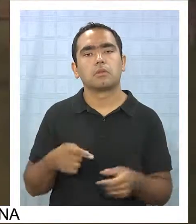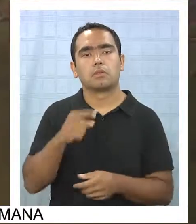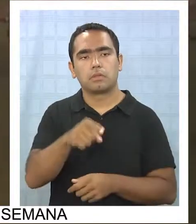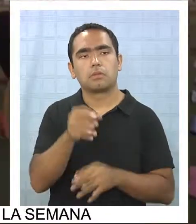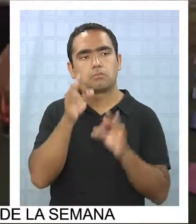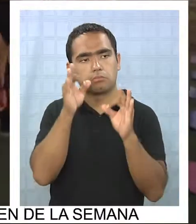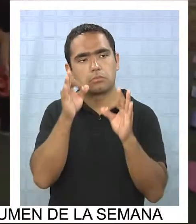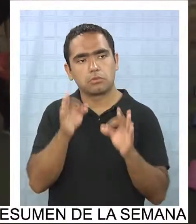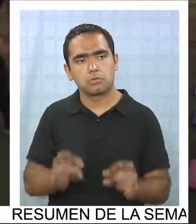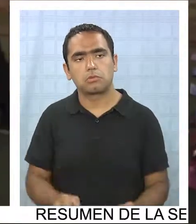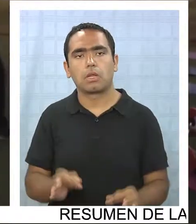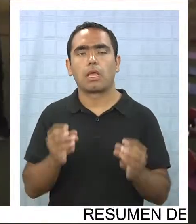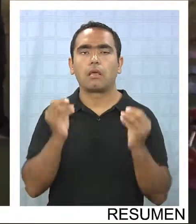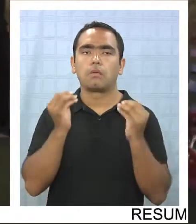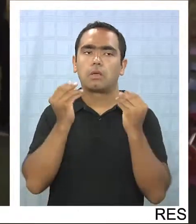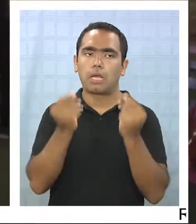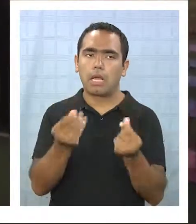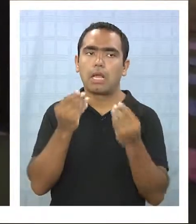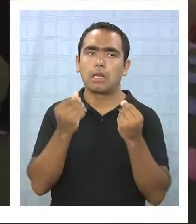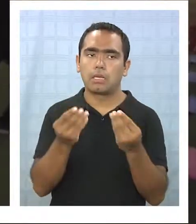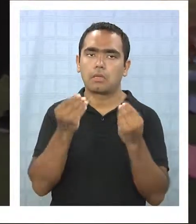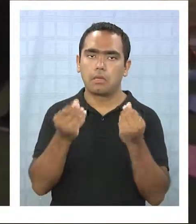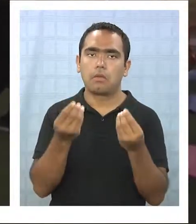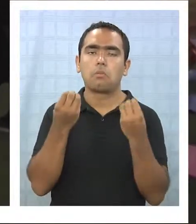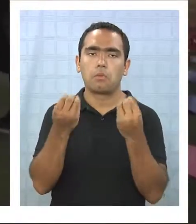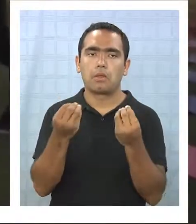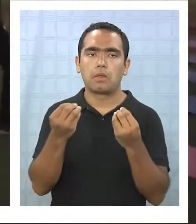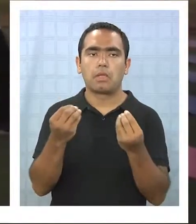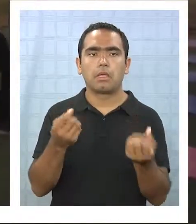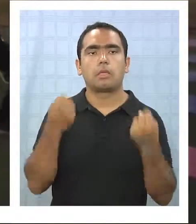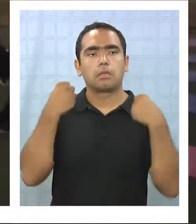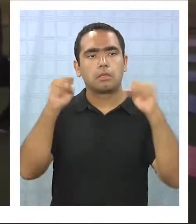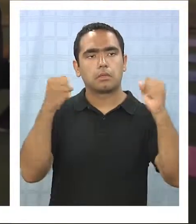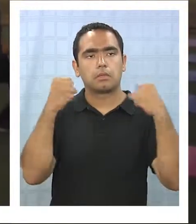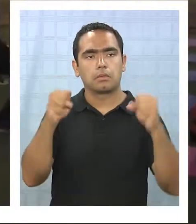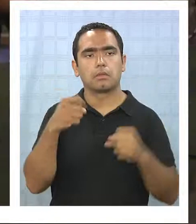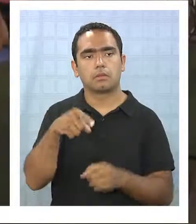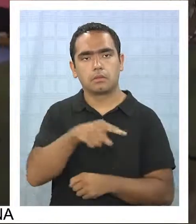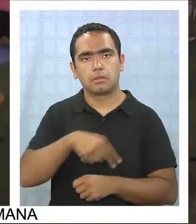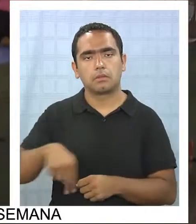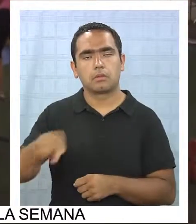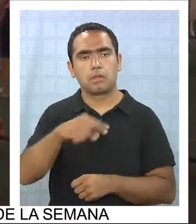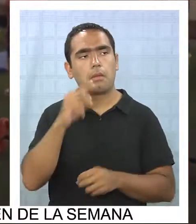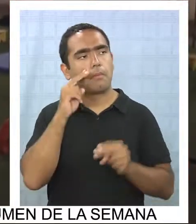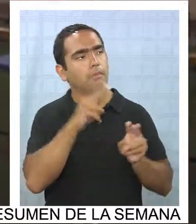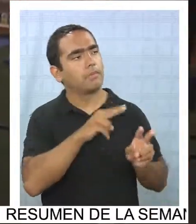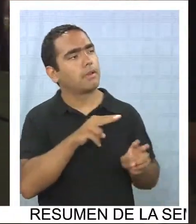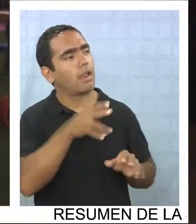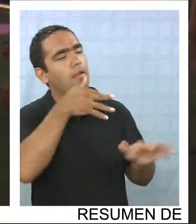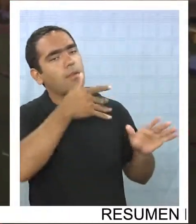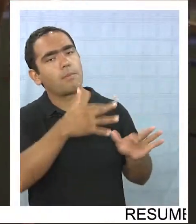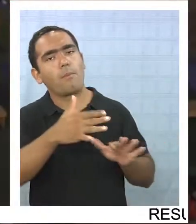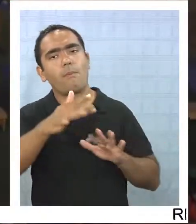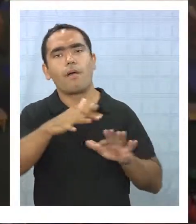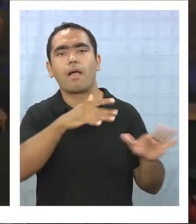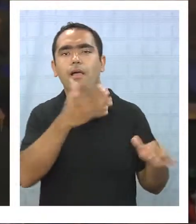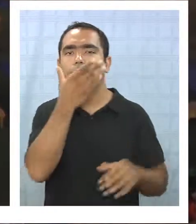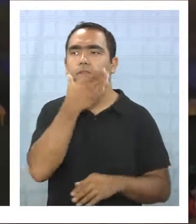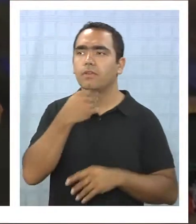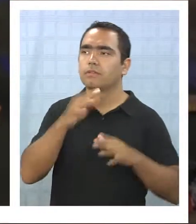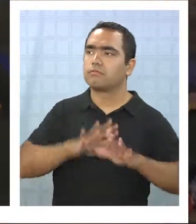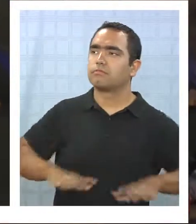y aseguran una buena calidad de la realización de los ejercicios y lo que es mejor, con vista al mar, en nuestro principal